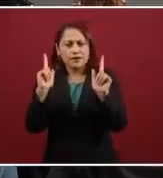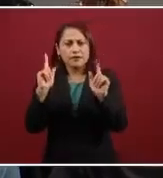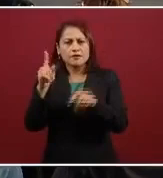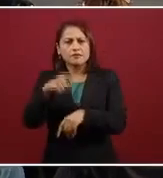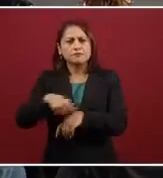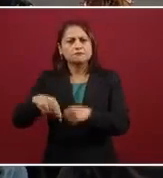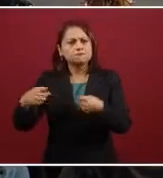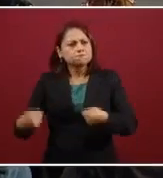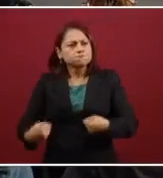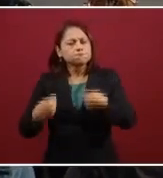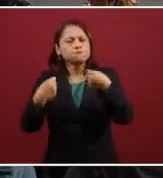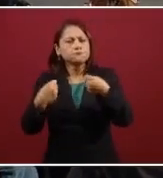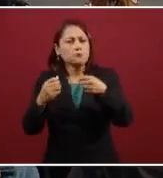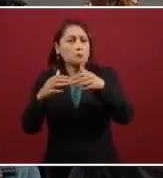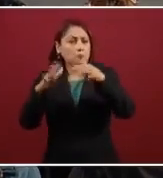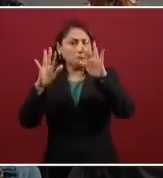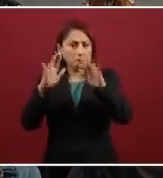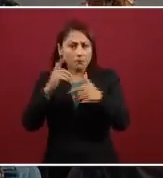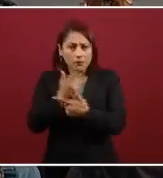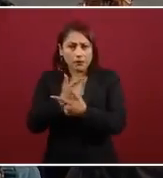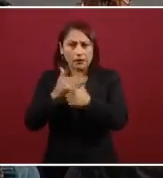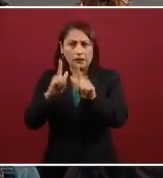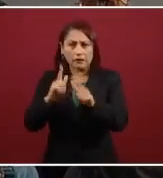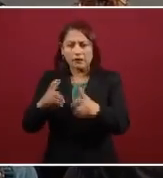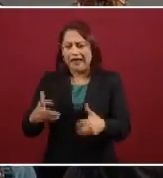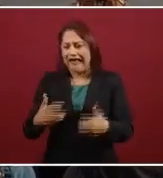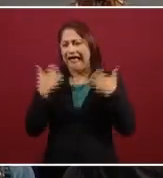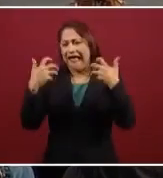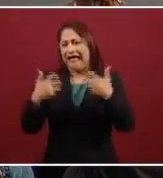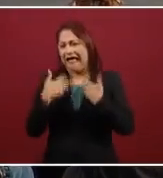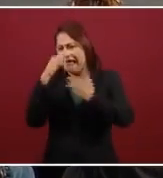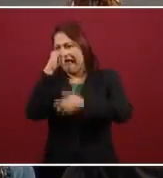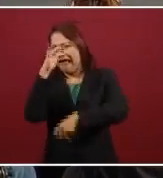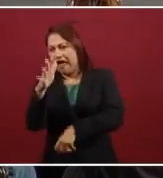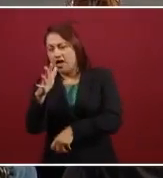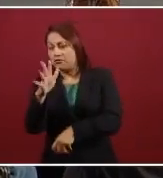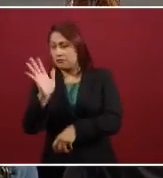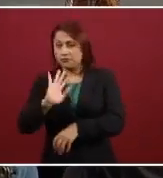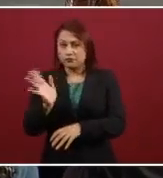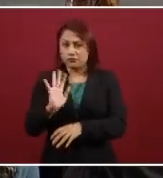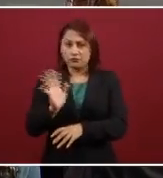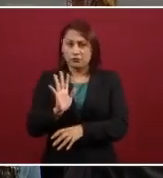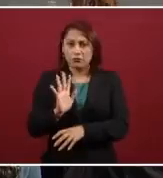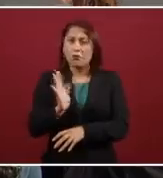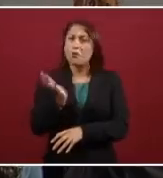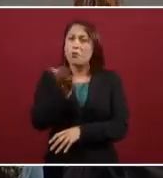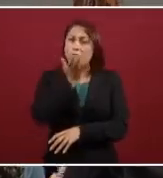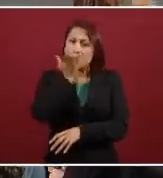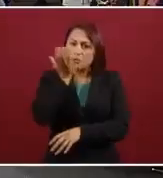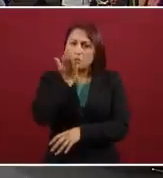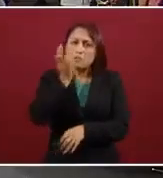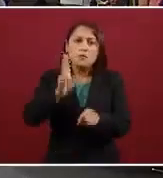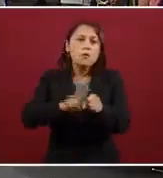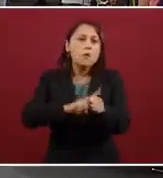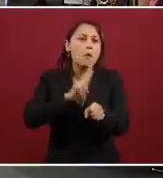no enojarnos, irnos acostumbrando a que esto va a pasar.